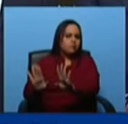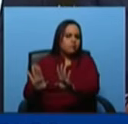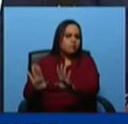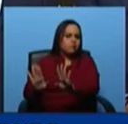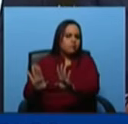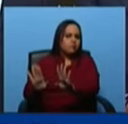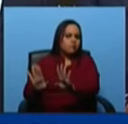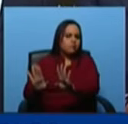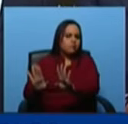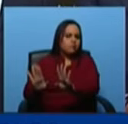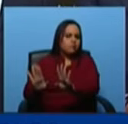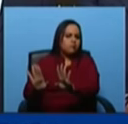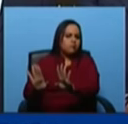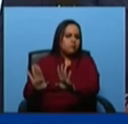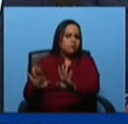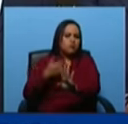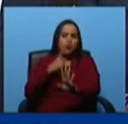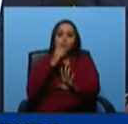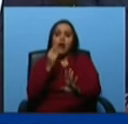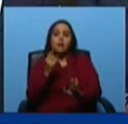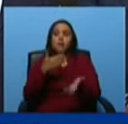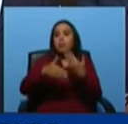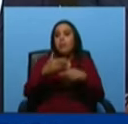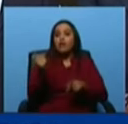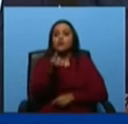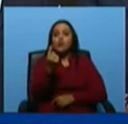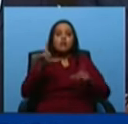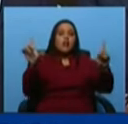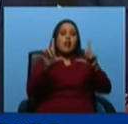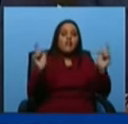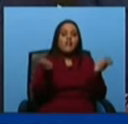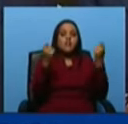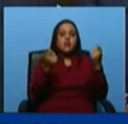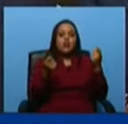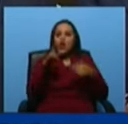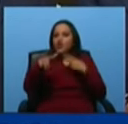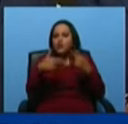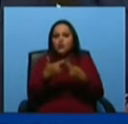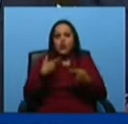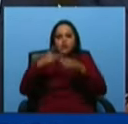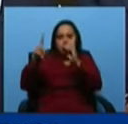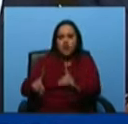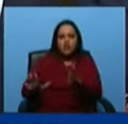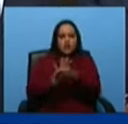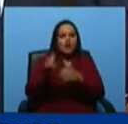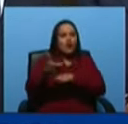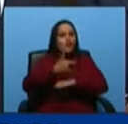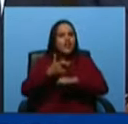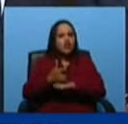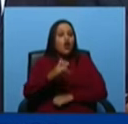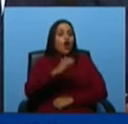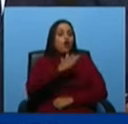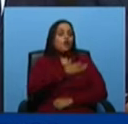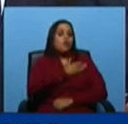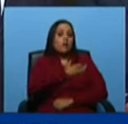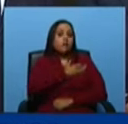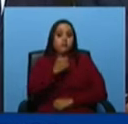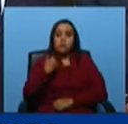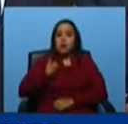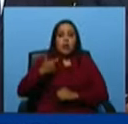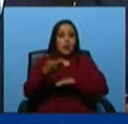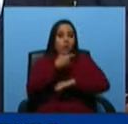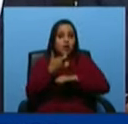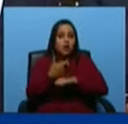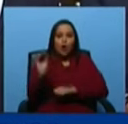vamos a ver si podemos jamás me verán opinando del gobierno de Lula ni ningún gobierno ni el de